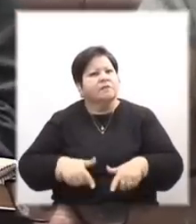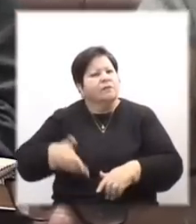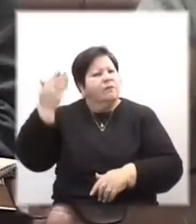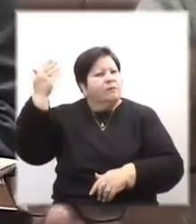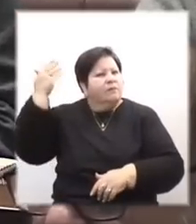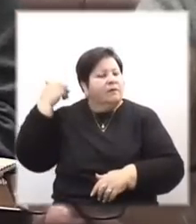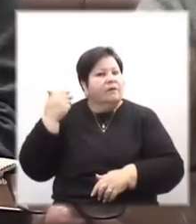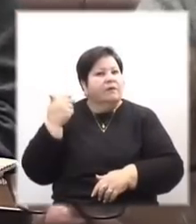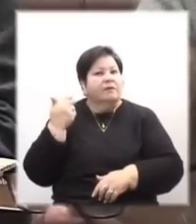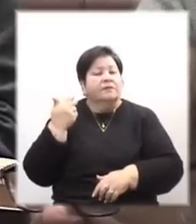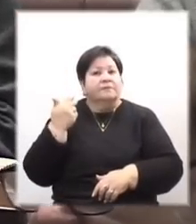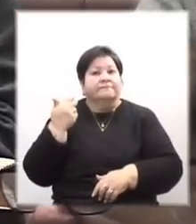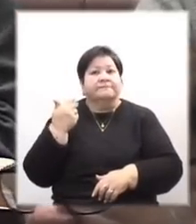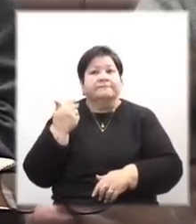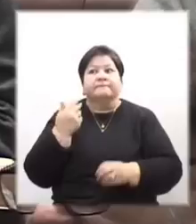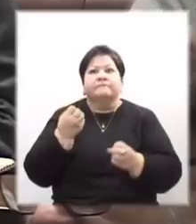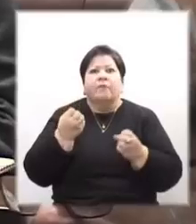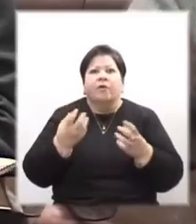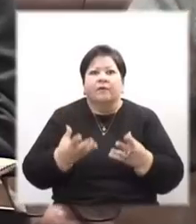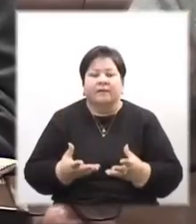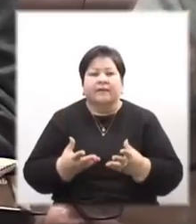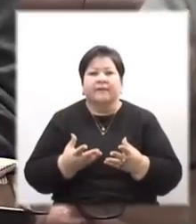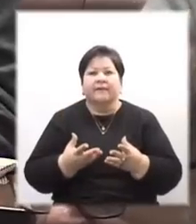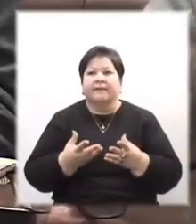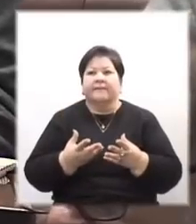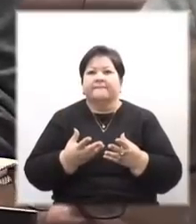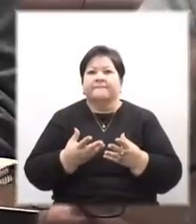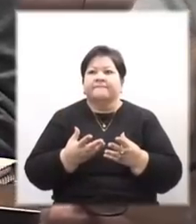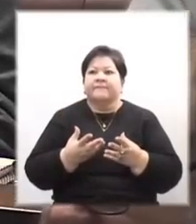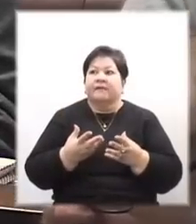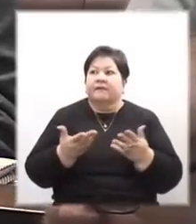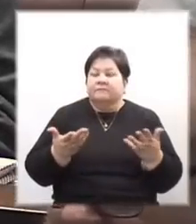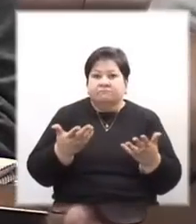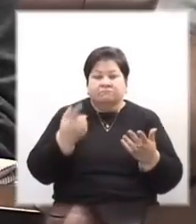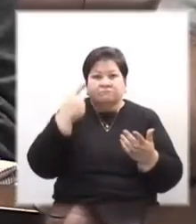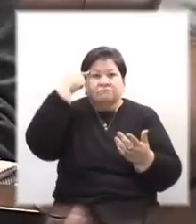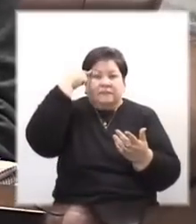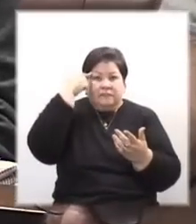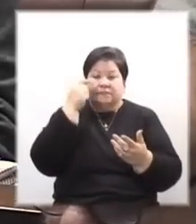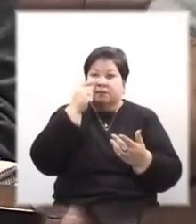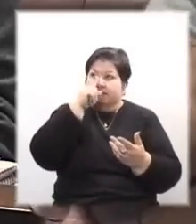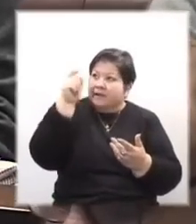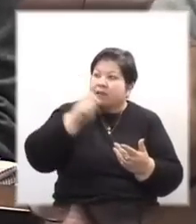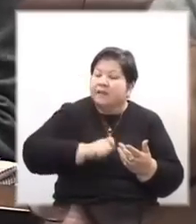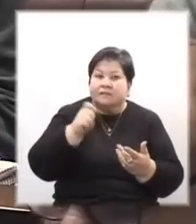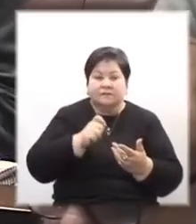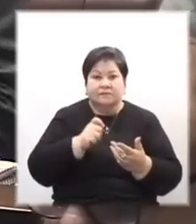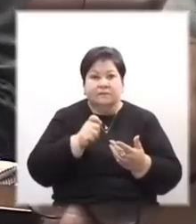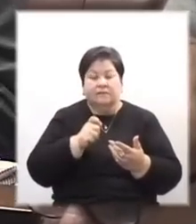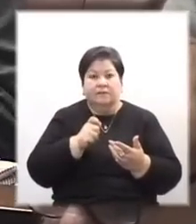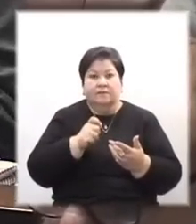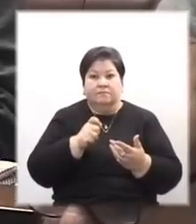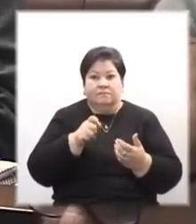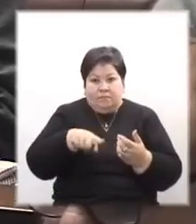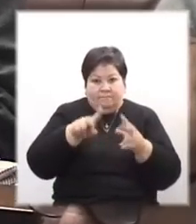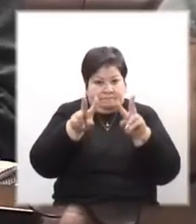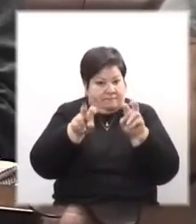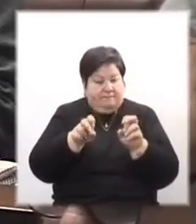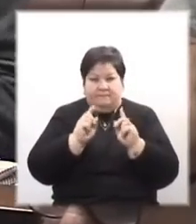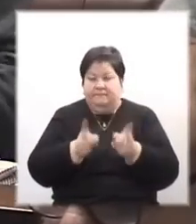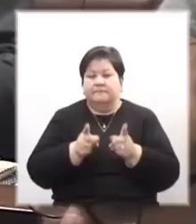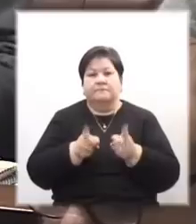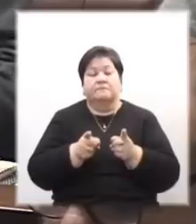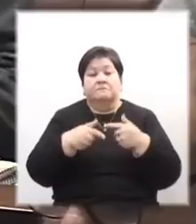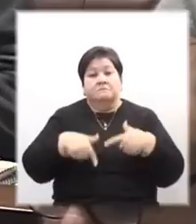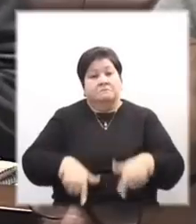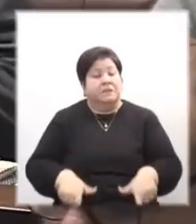por qué o si se valoraba la necesidad de declarar una emergencia en ese sentido. El ministro